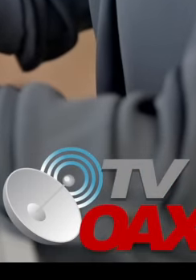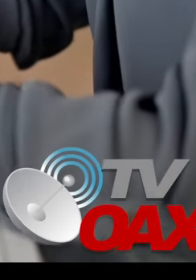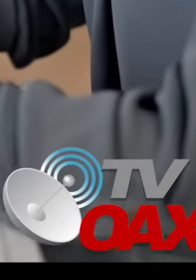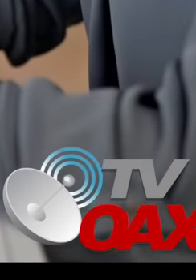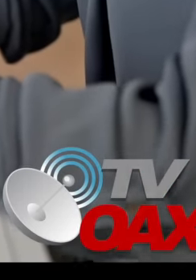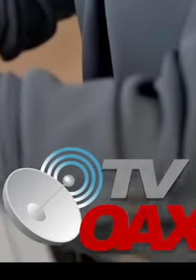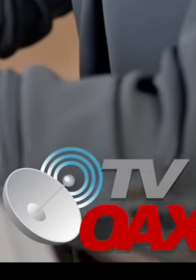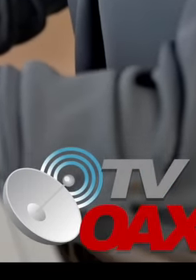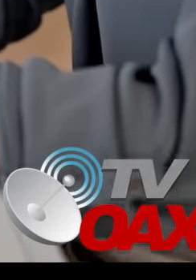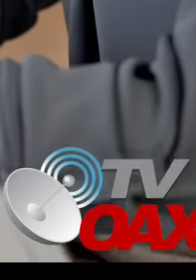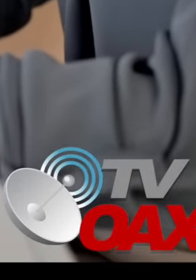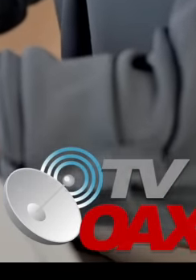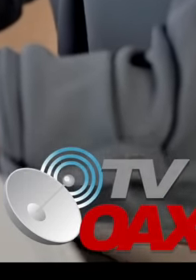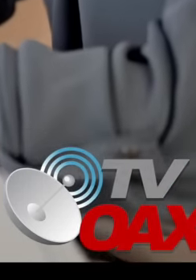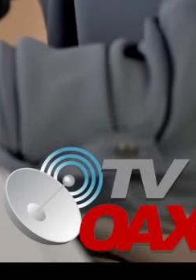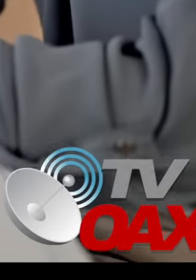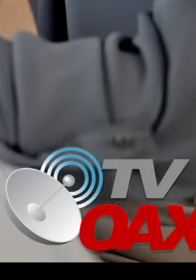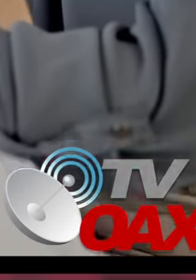redes sociales.